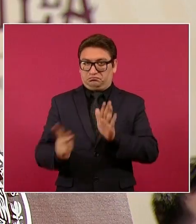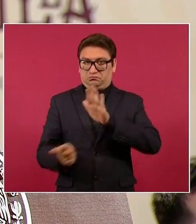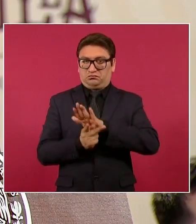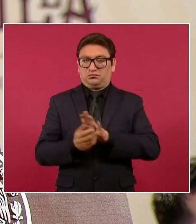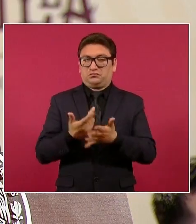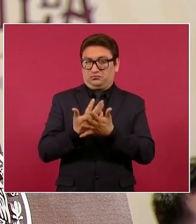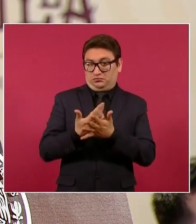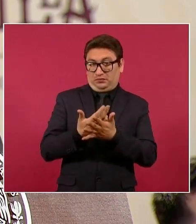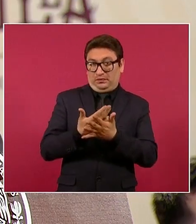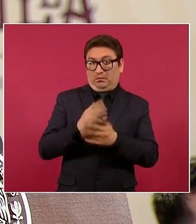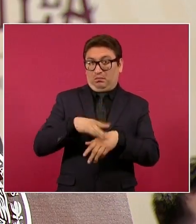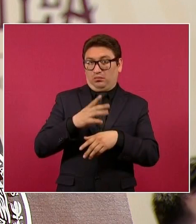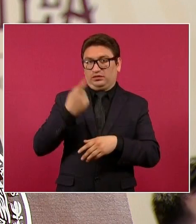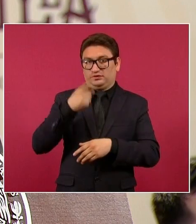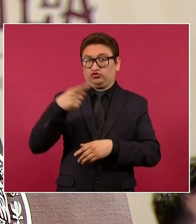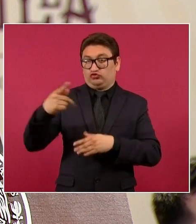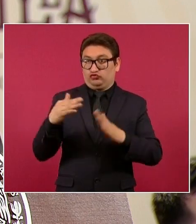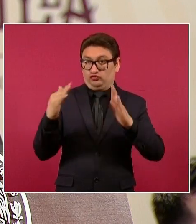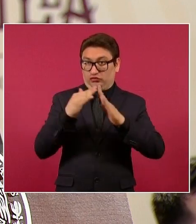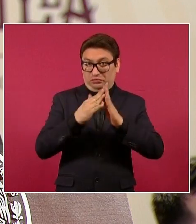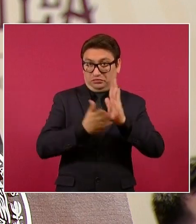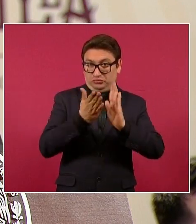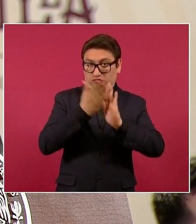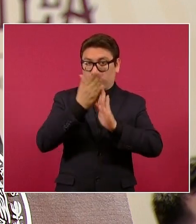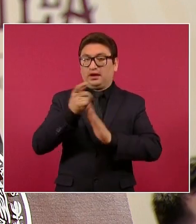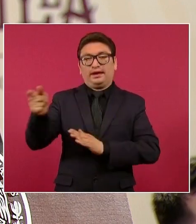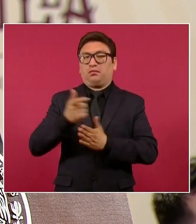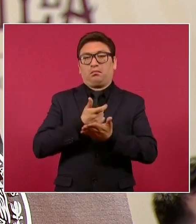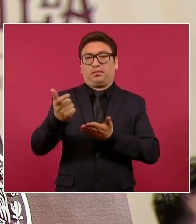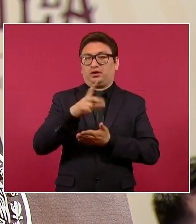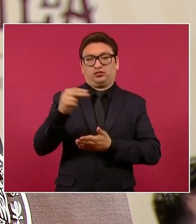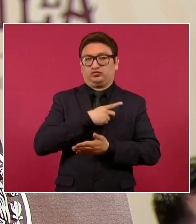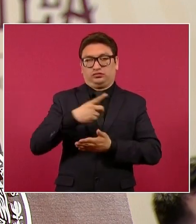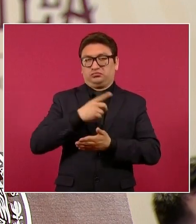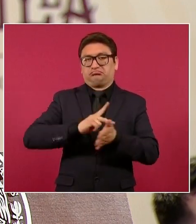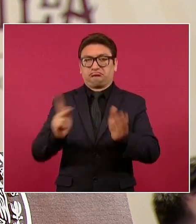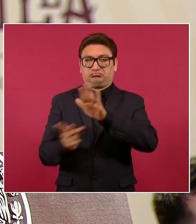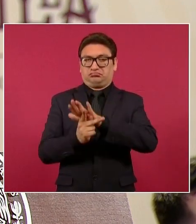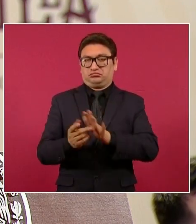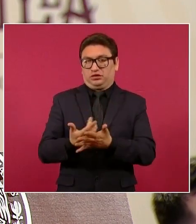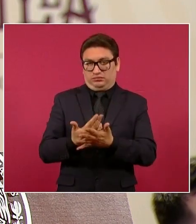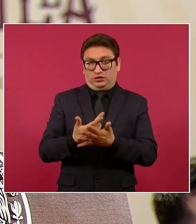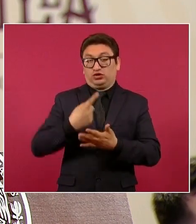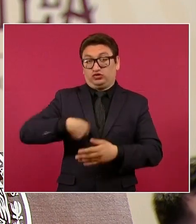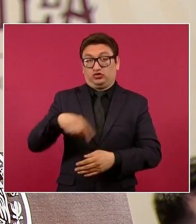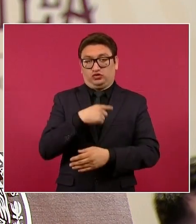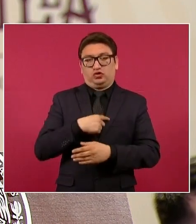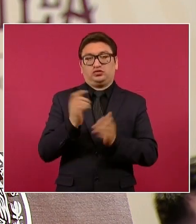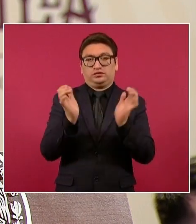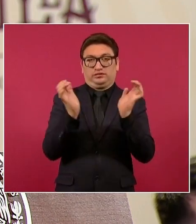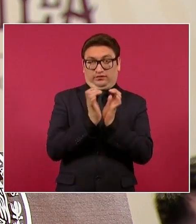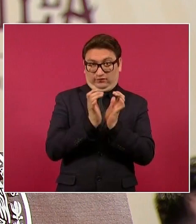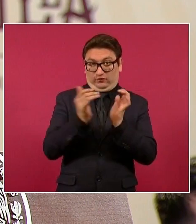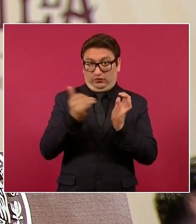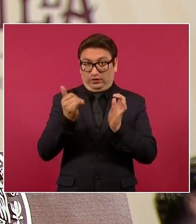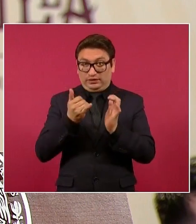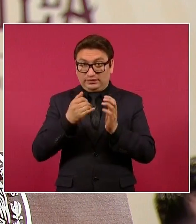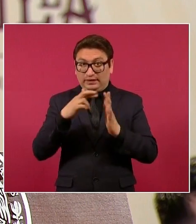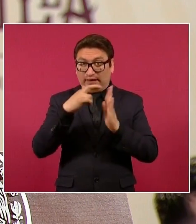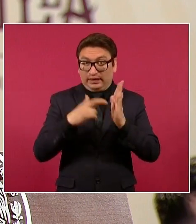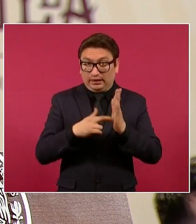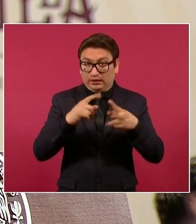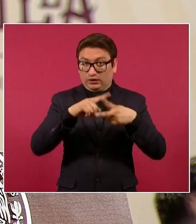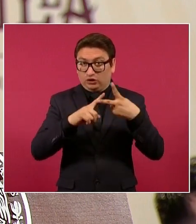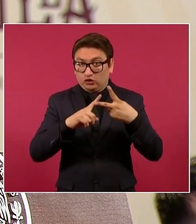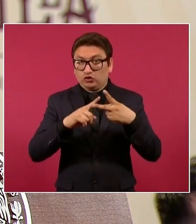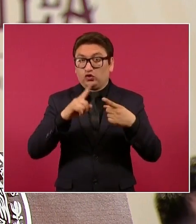reciban su vivienda, no se les hará cobro alguno. Realmente nosotros no estamos en posibilidades por las propias reglas del FOVISSSTE.